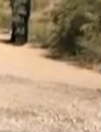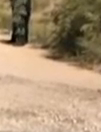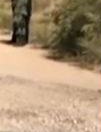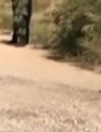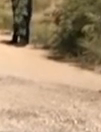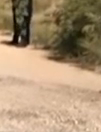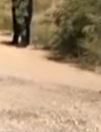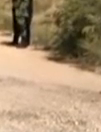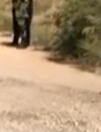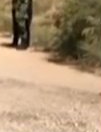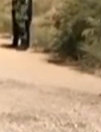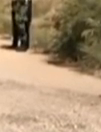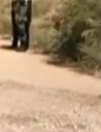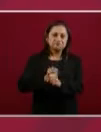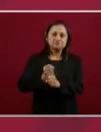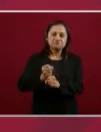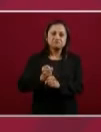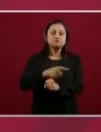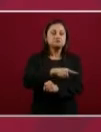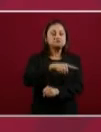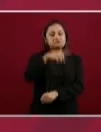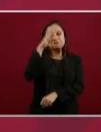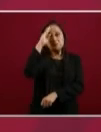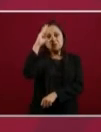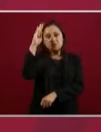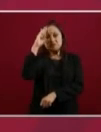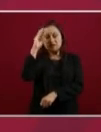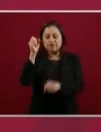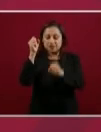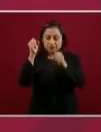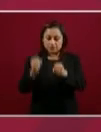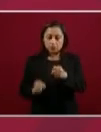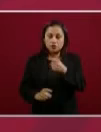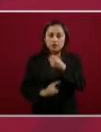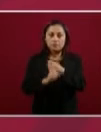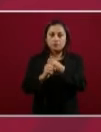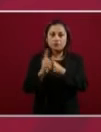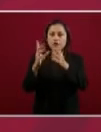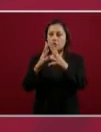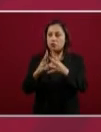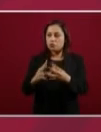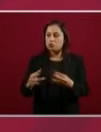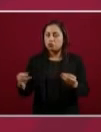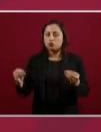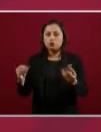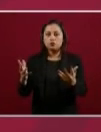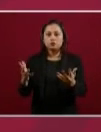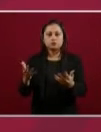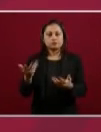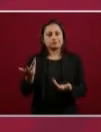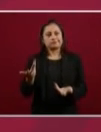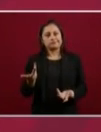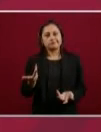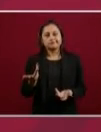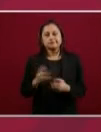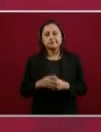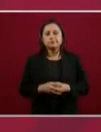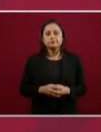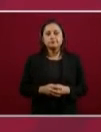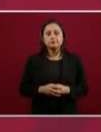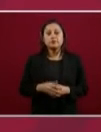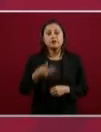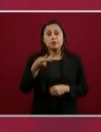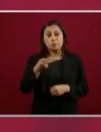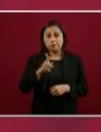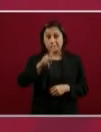de gobernar del presidente Andrés Manuel López Obrador. Tan así, pues bueno, que el presidente también dijo que no puede haber un golpe de